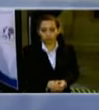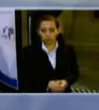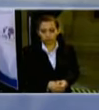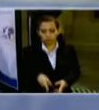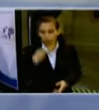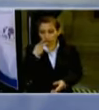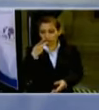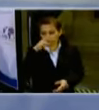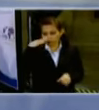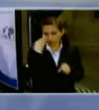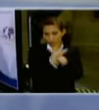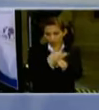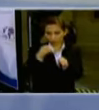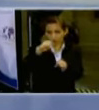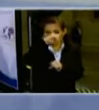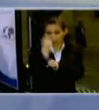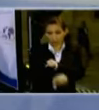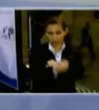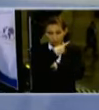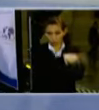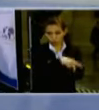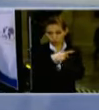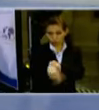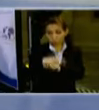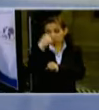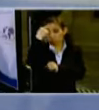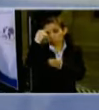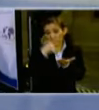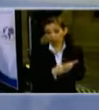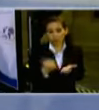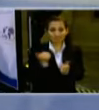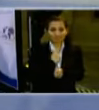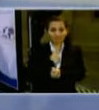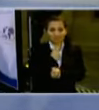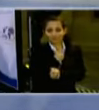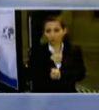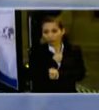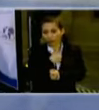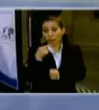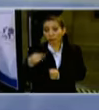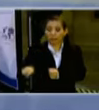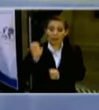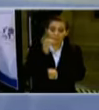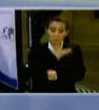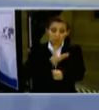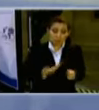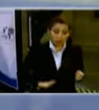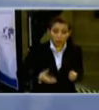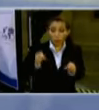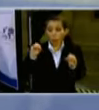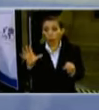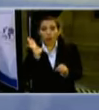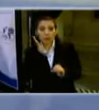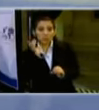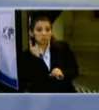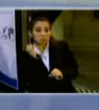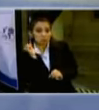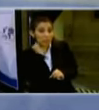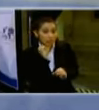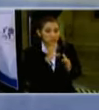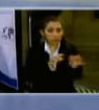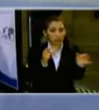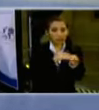Hablando de responsabilidades y obligaciones, me parece desafortunado que ni el Ejecutivo ni el Legislativo hayan